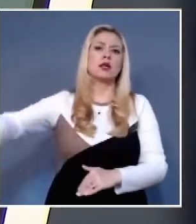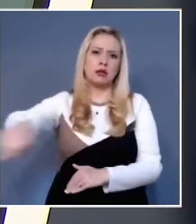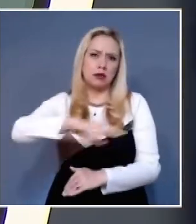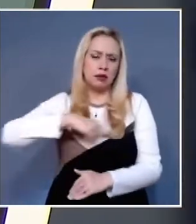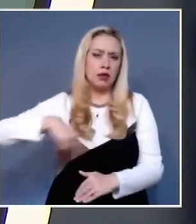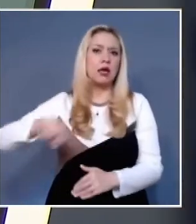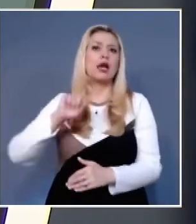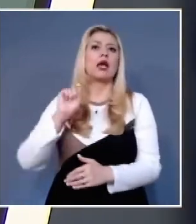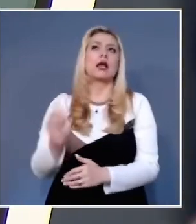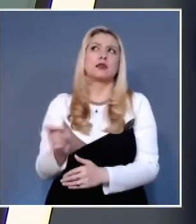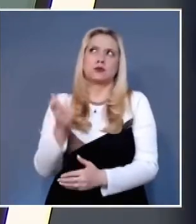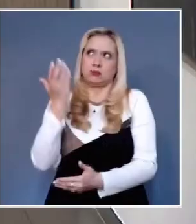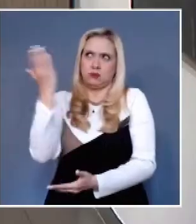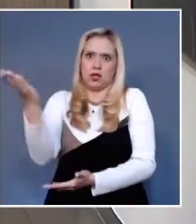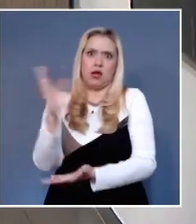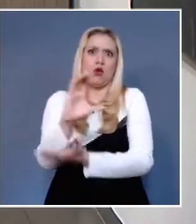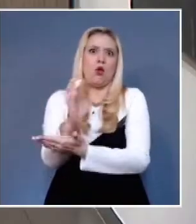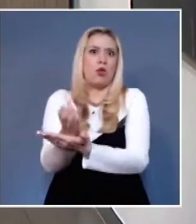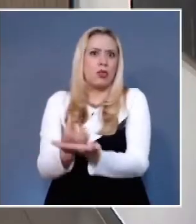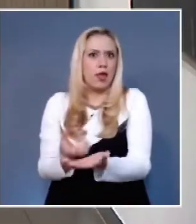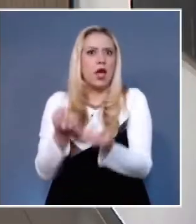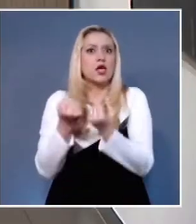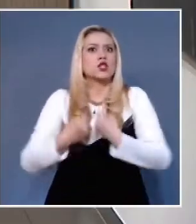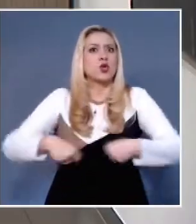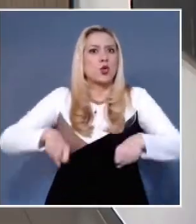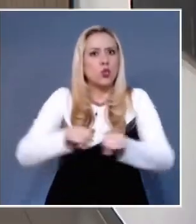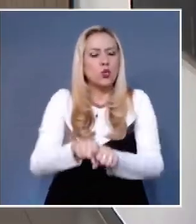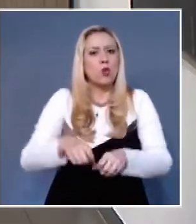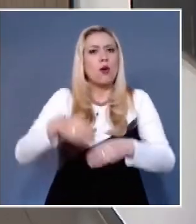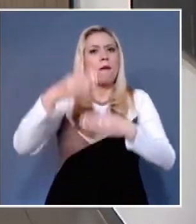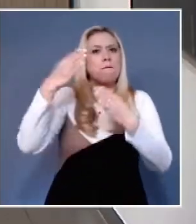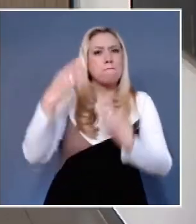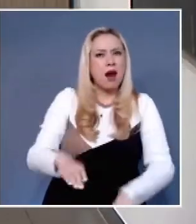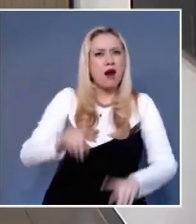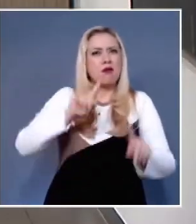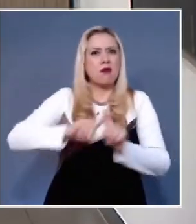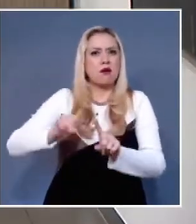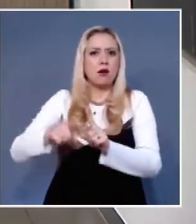seguros. Poder Informativo, José de Jesús Cruz Ibáñez.